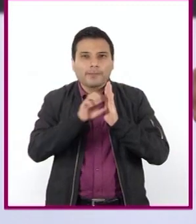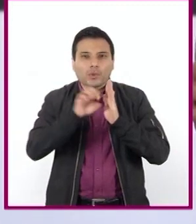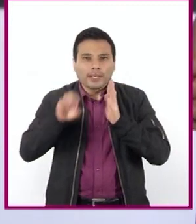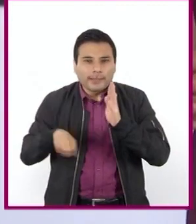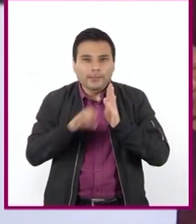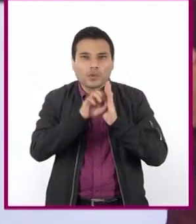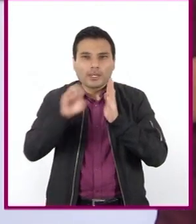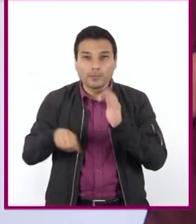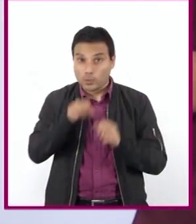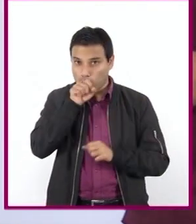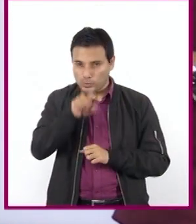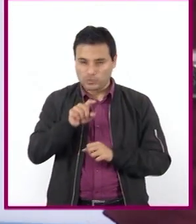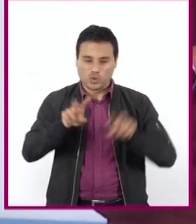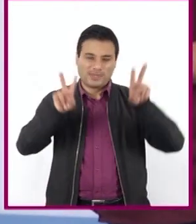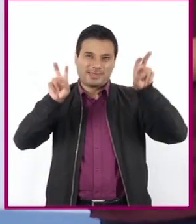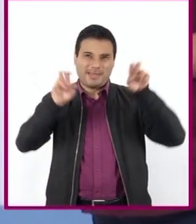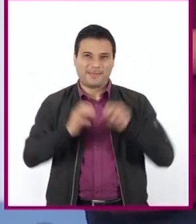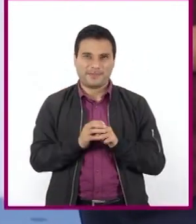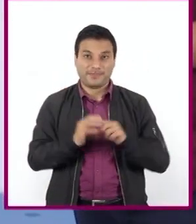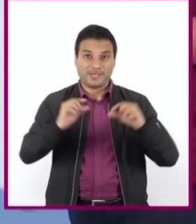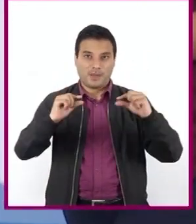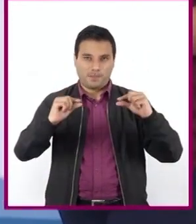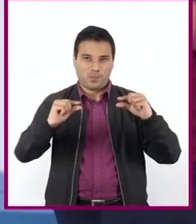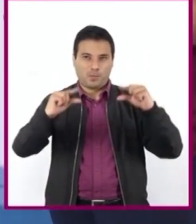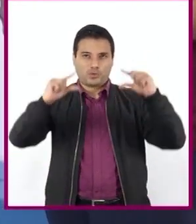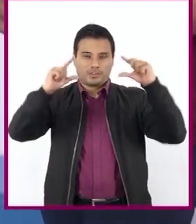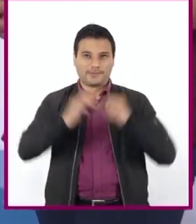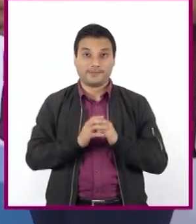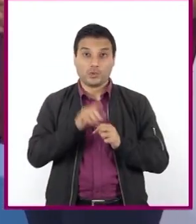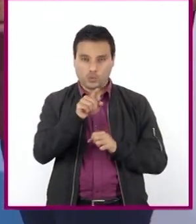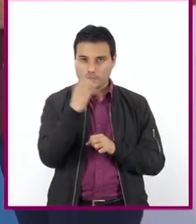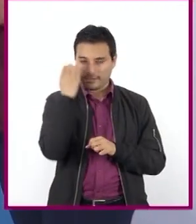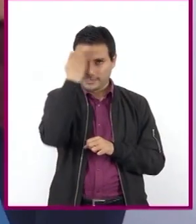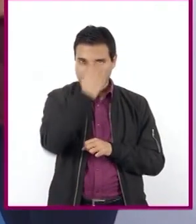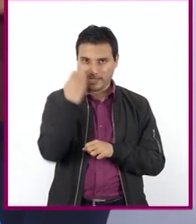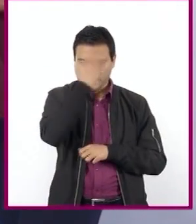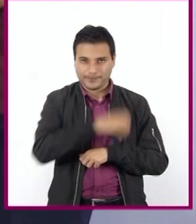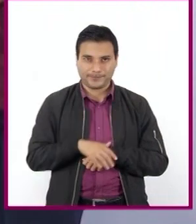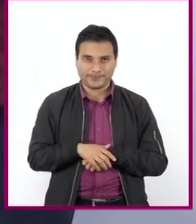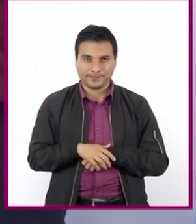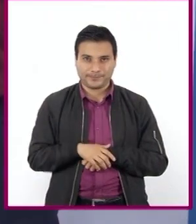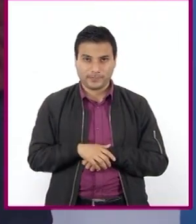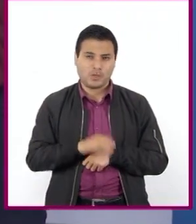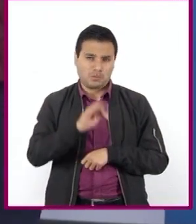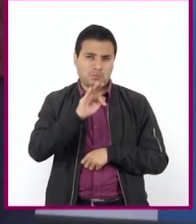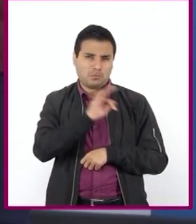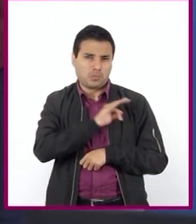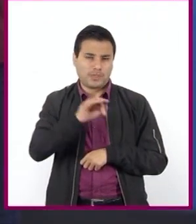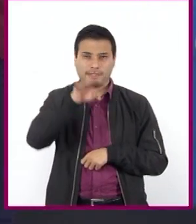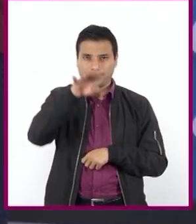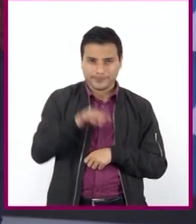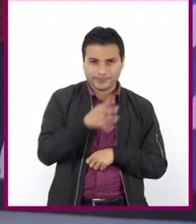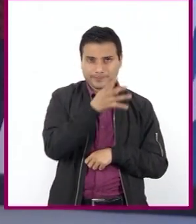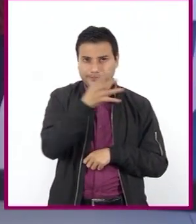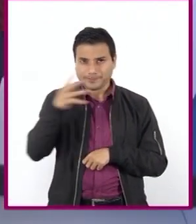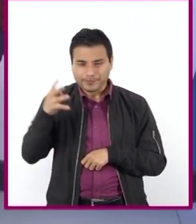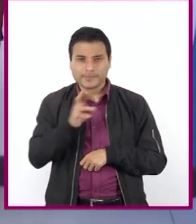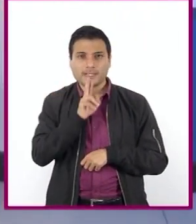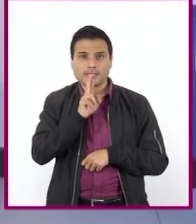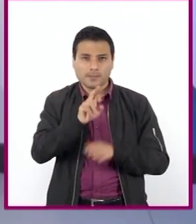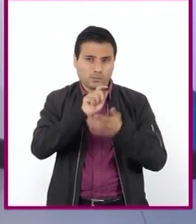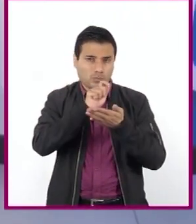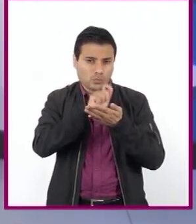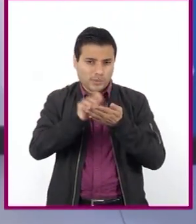variación proporcional. Analícenlos y si lo consideran útil, usen las tablas de variación de